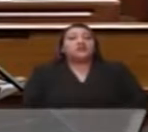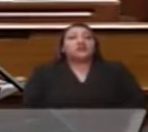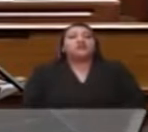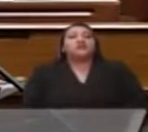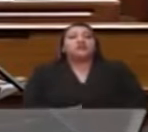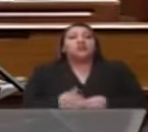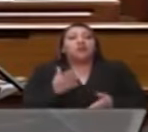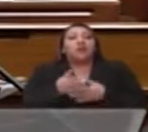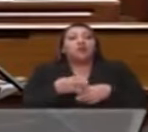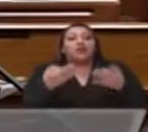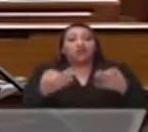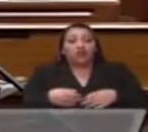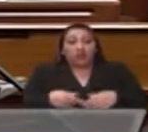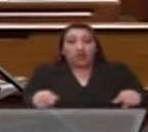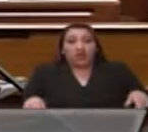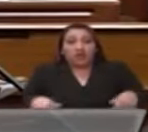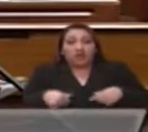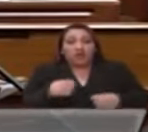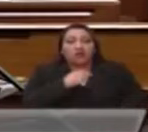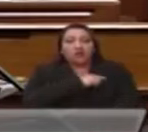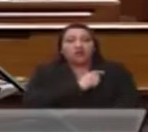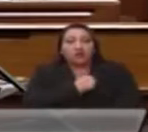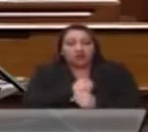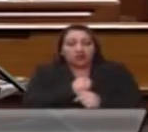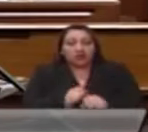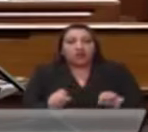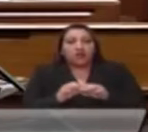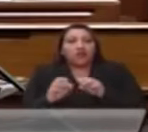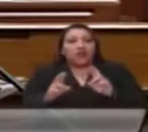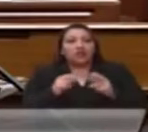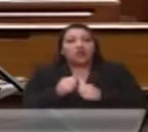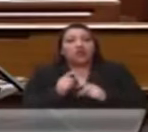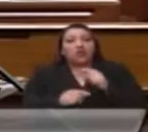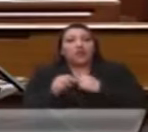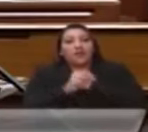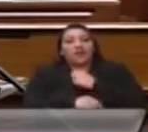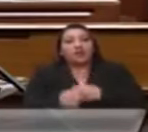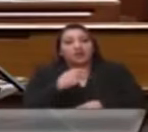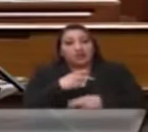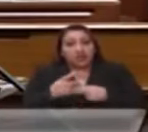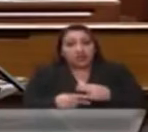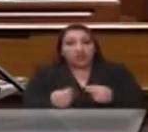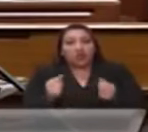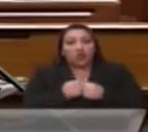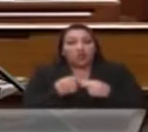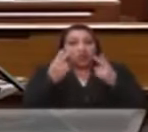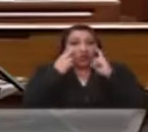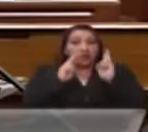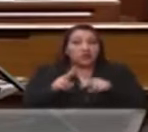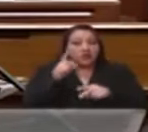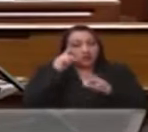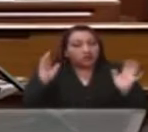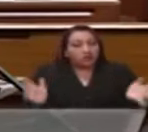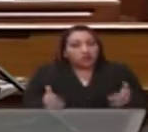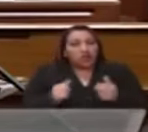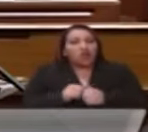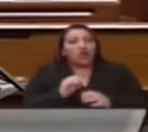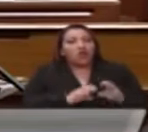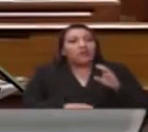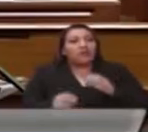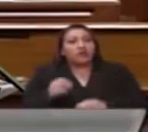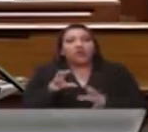limítrofes, fortaleceremos nuestras prioritarias relaciones con los países vecinos con miras a impulsar la